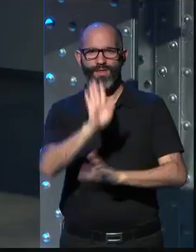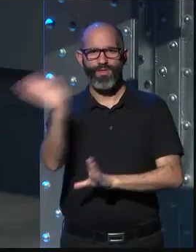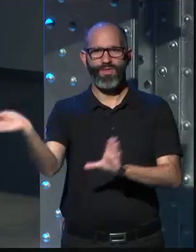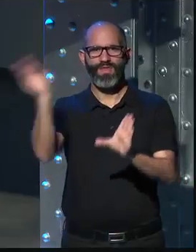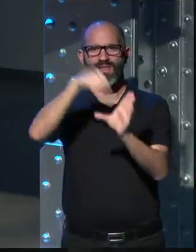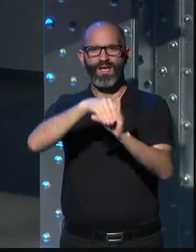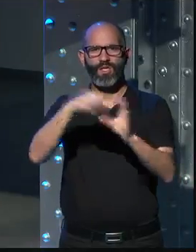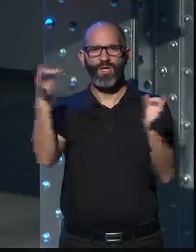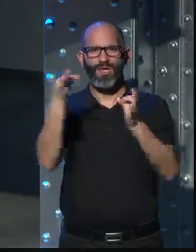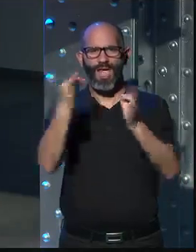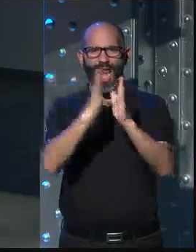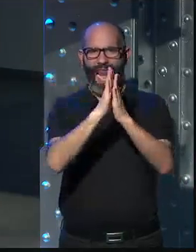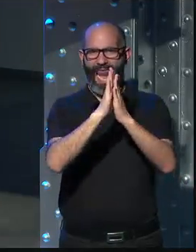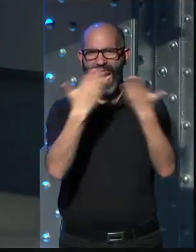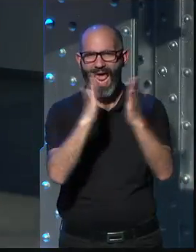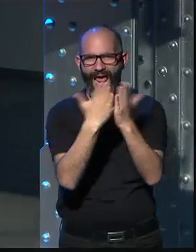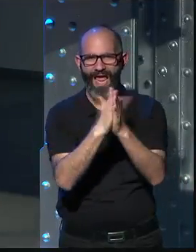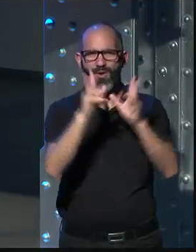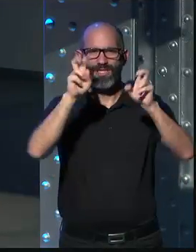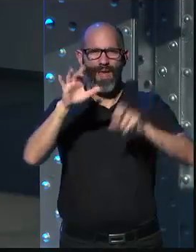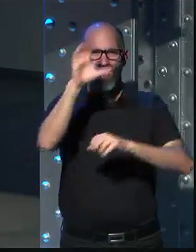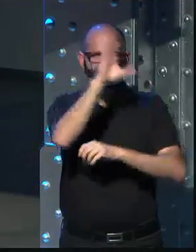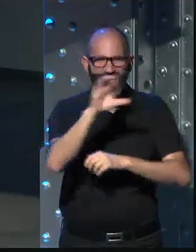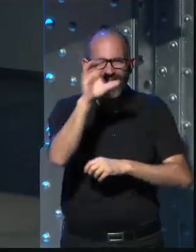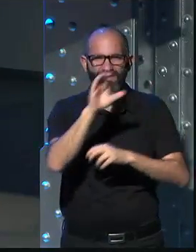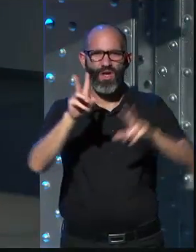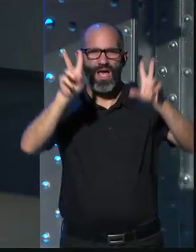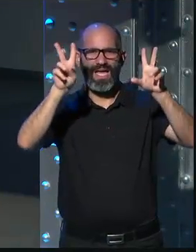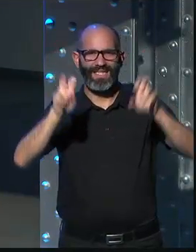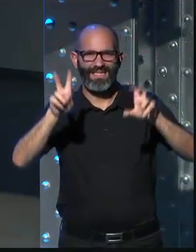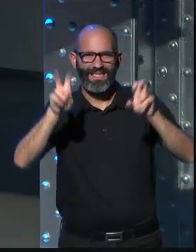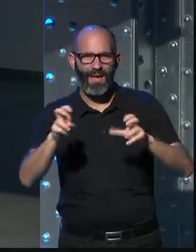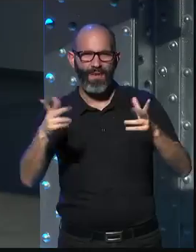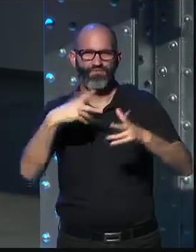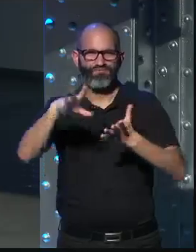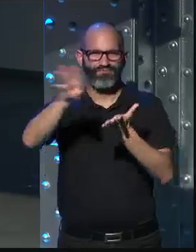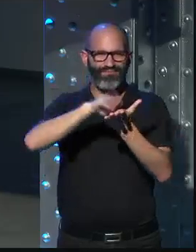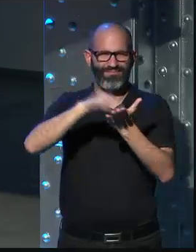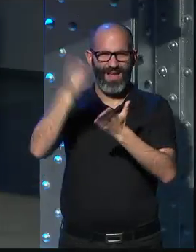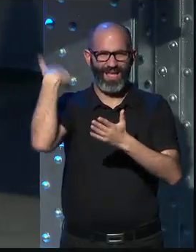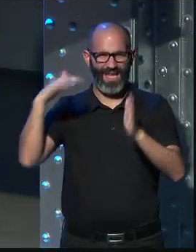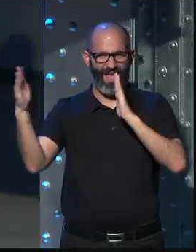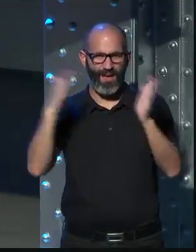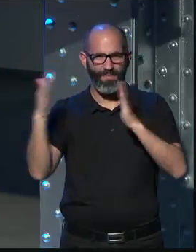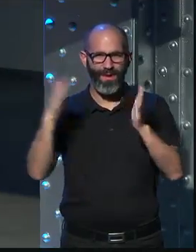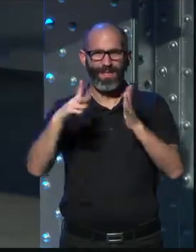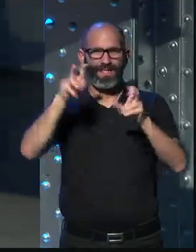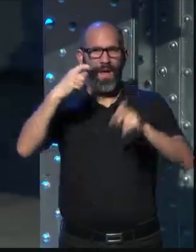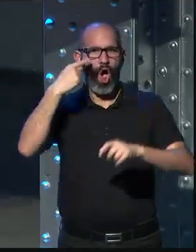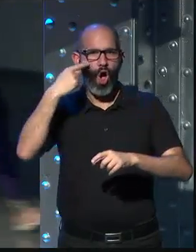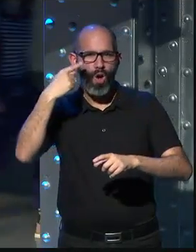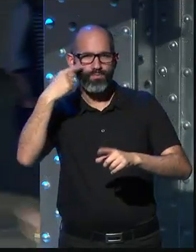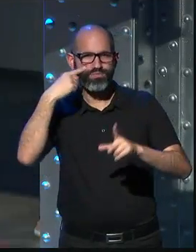incluye una gran cantidad de libros de temas científicos, de temas recopilados en la época, de temas de óptica,